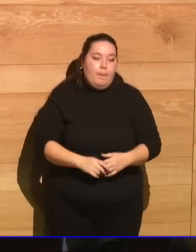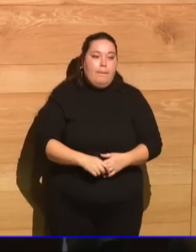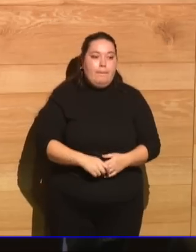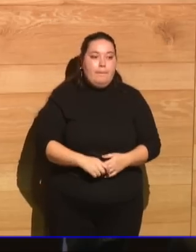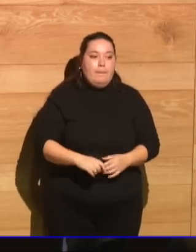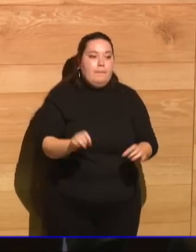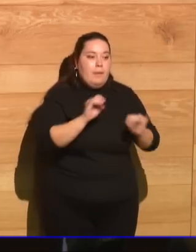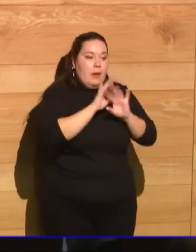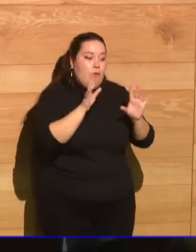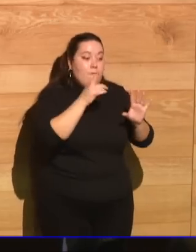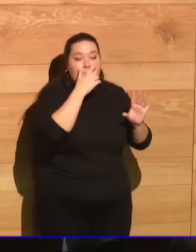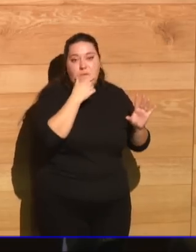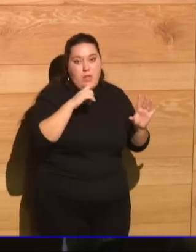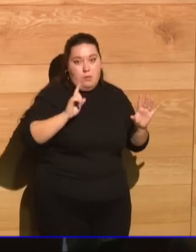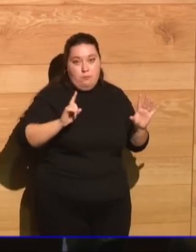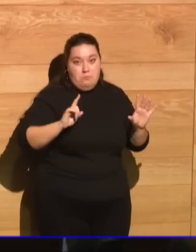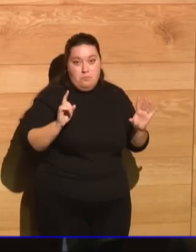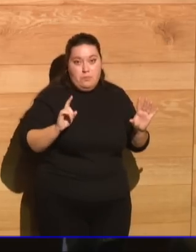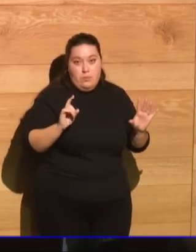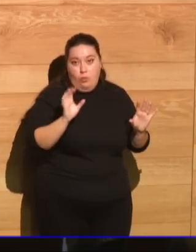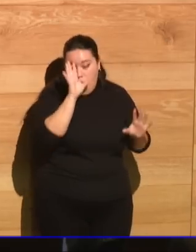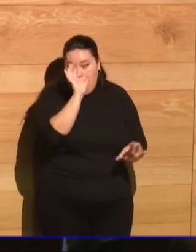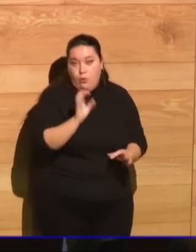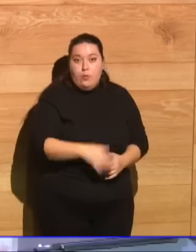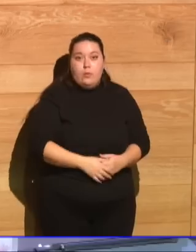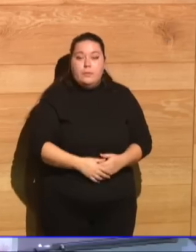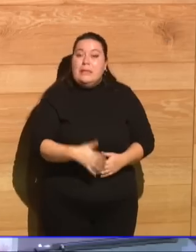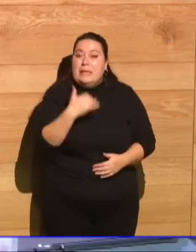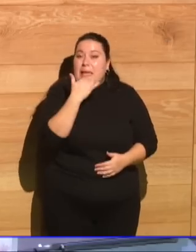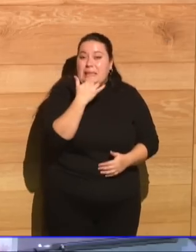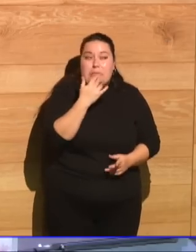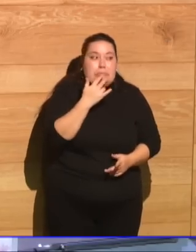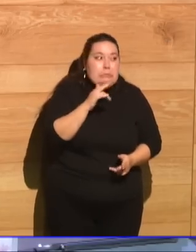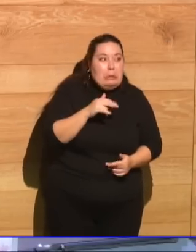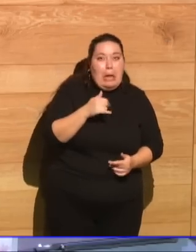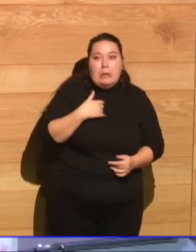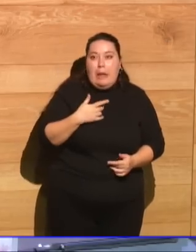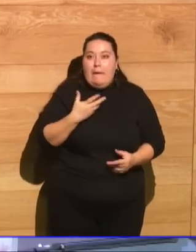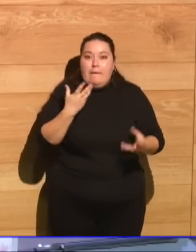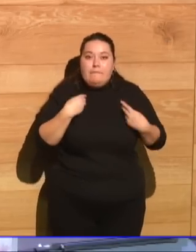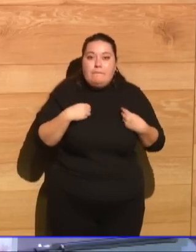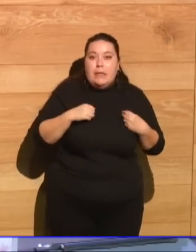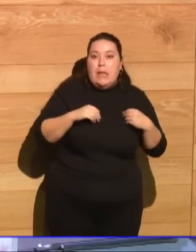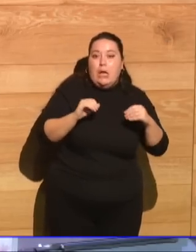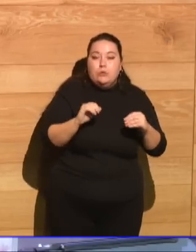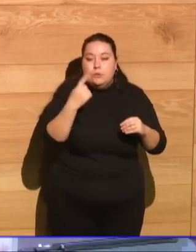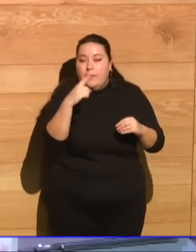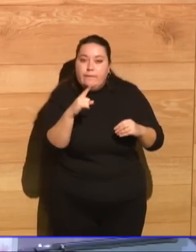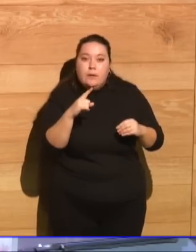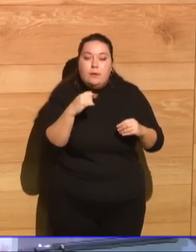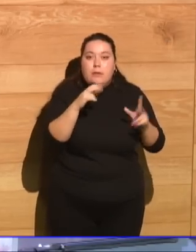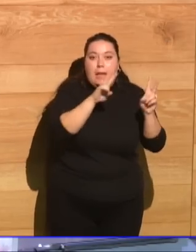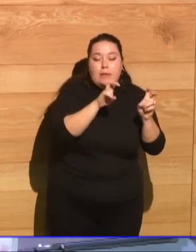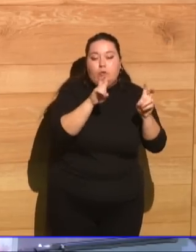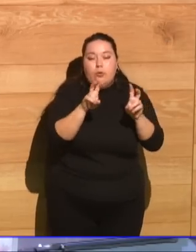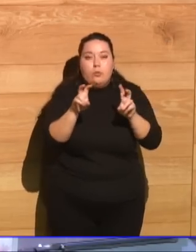¿no? Claro, nada es fácil, obviamente. Y además casi nunca puedes rastrear la vida de alguien viendo simplemente los